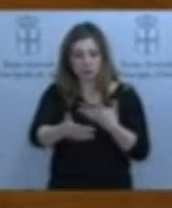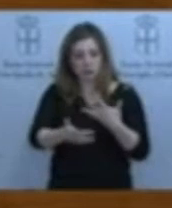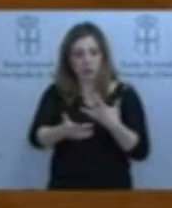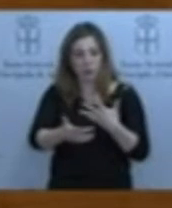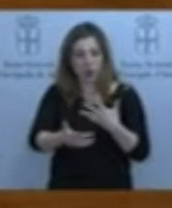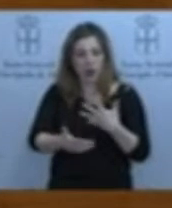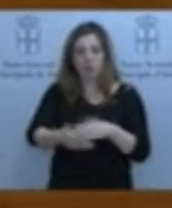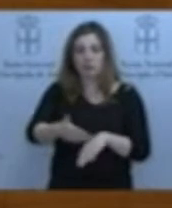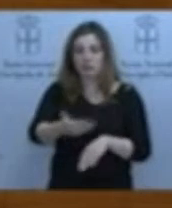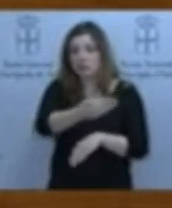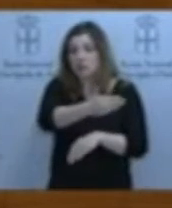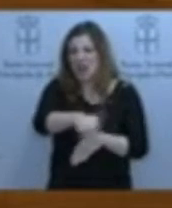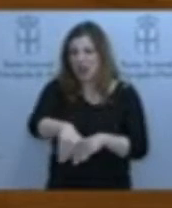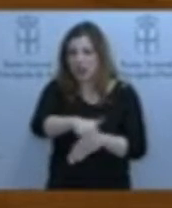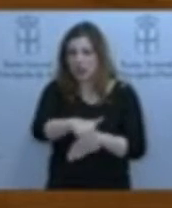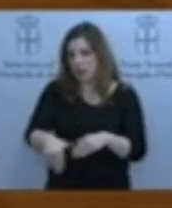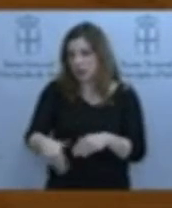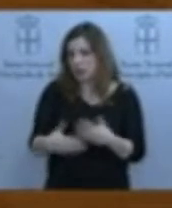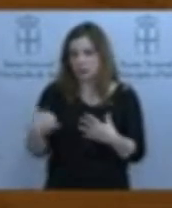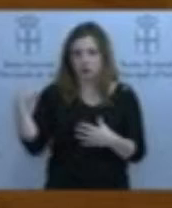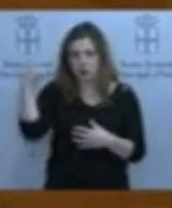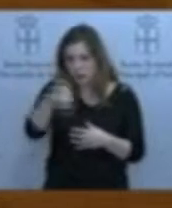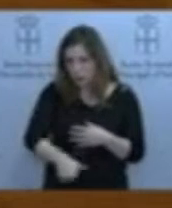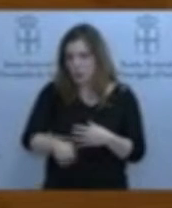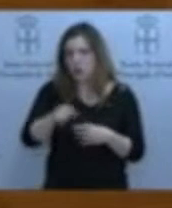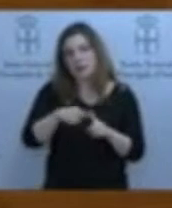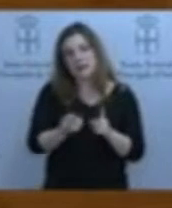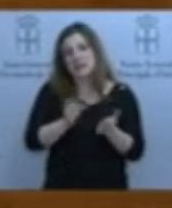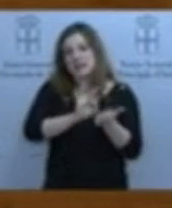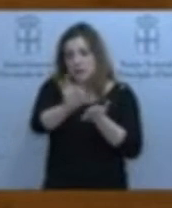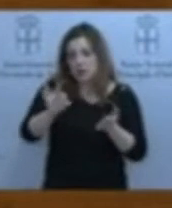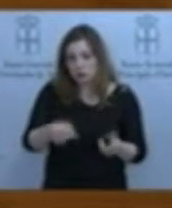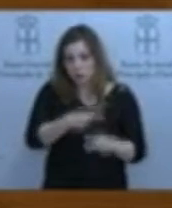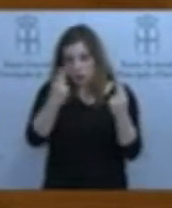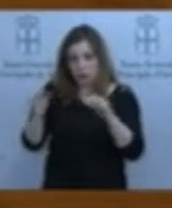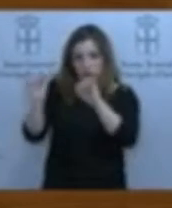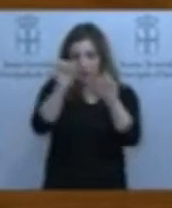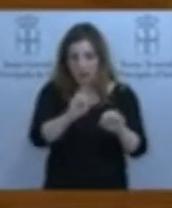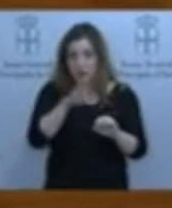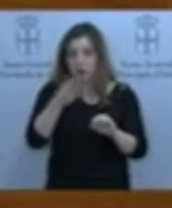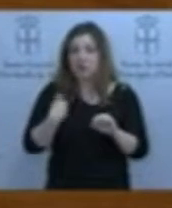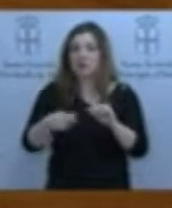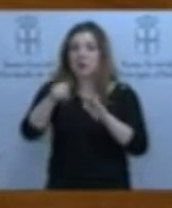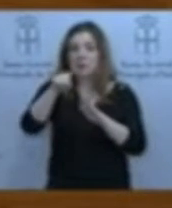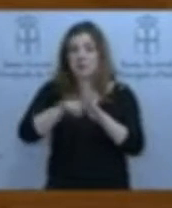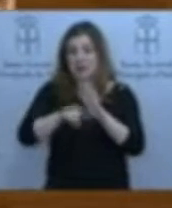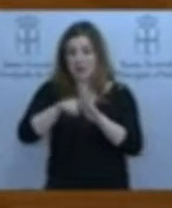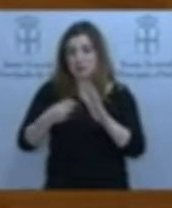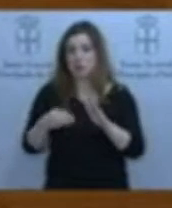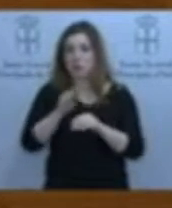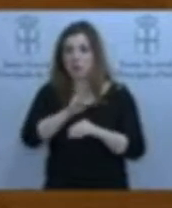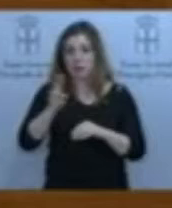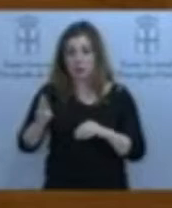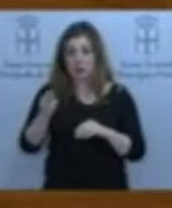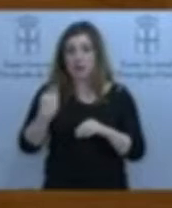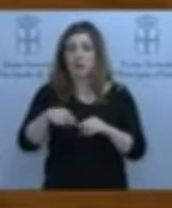mucho tiempo, miles de empleados públicos, defendiendo los servicios públicos por las medidas que se tomaron por parte del Partido Popular. Las mareas naranja,